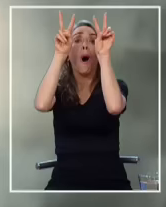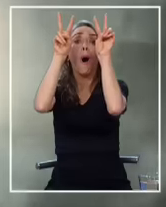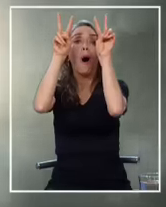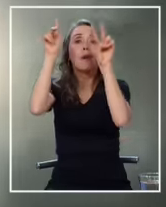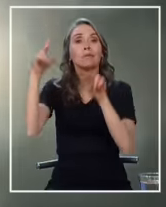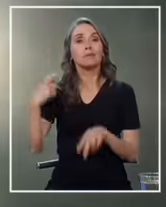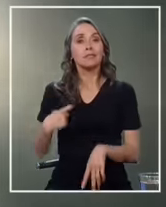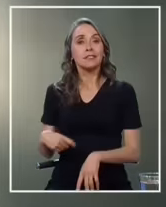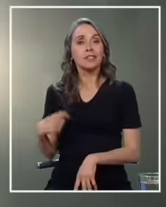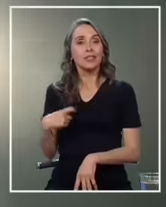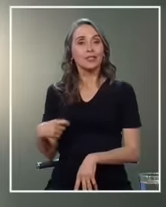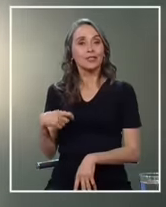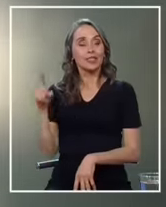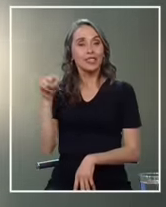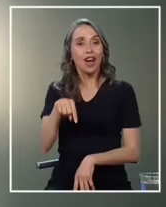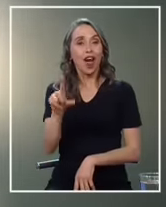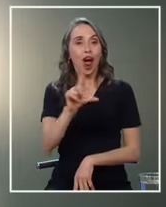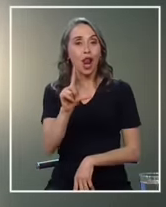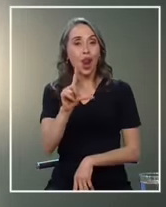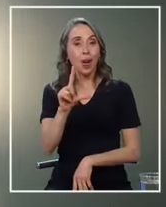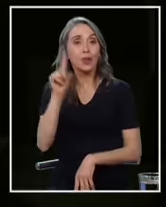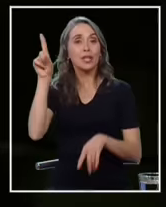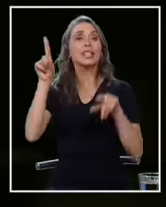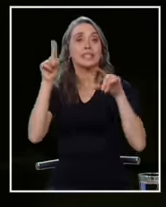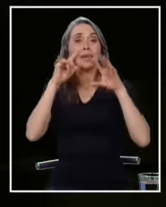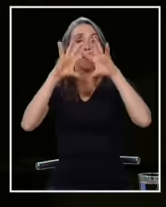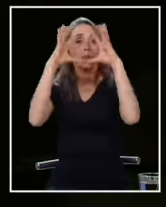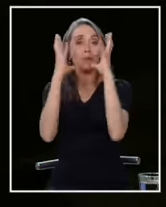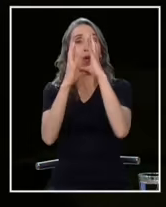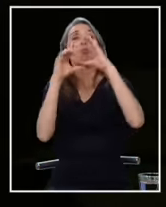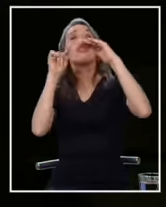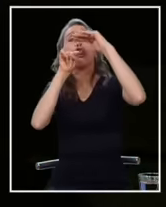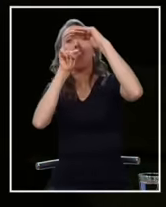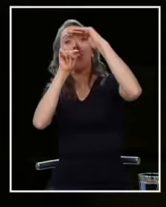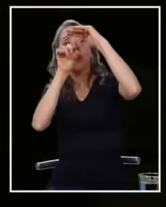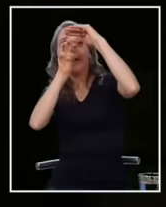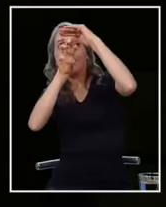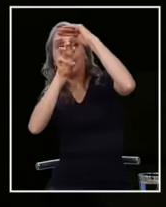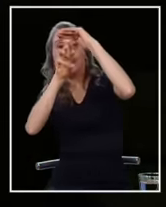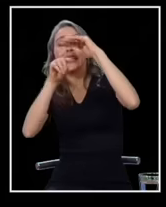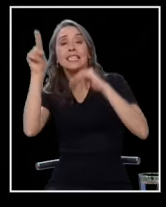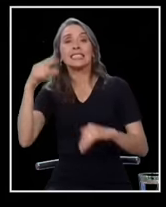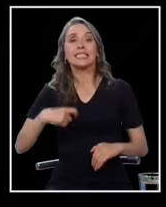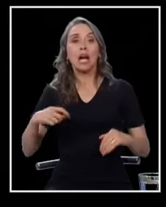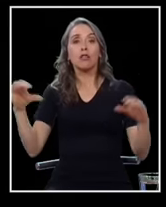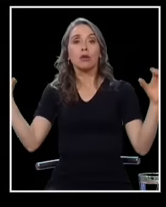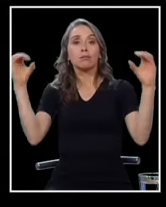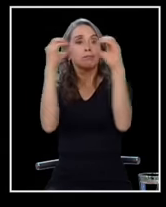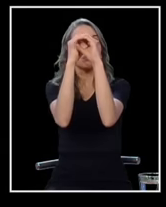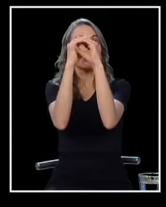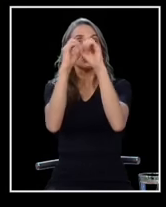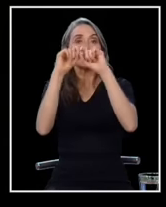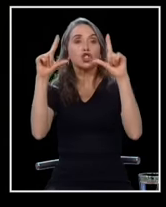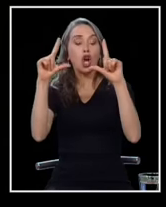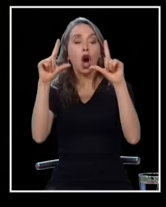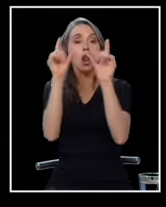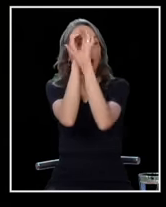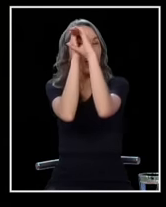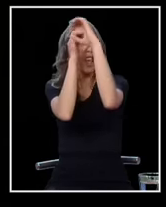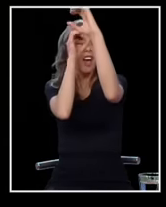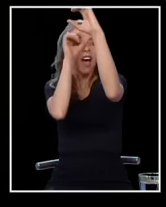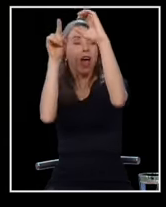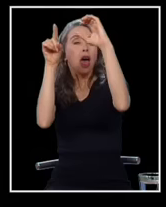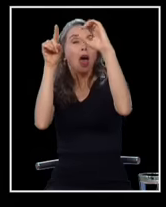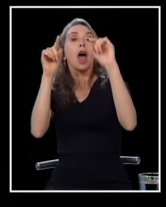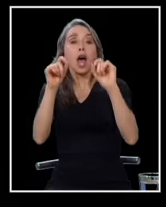en Norteamérica. Este lunes, esa parte del mundo fue testigo de un eclipse solar total, un fenómeno astronómico donde la luna